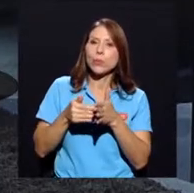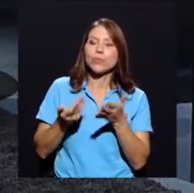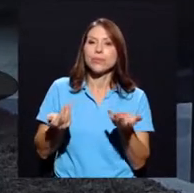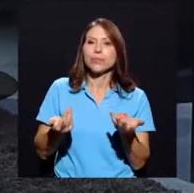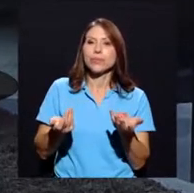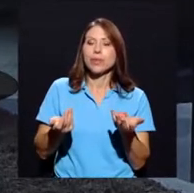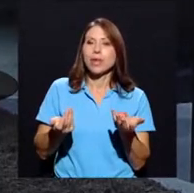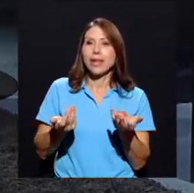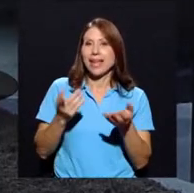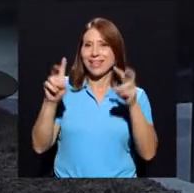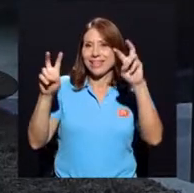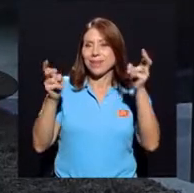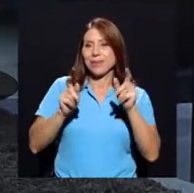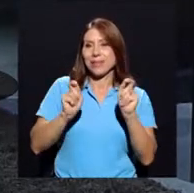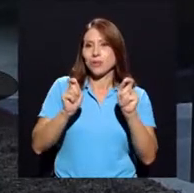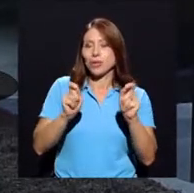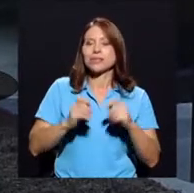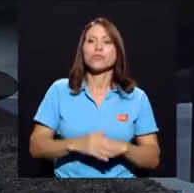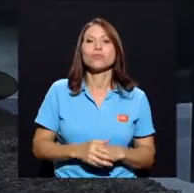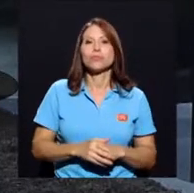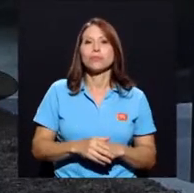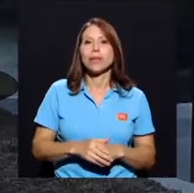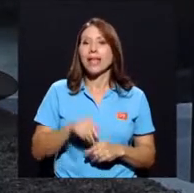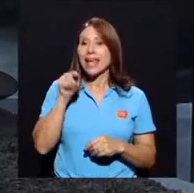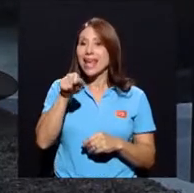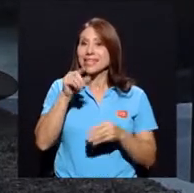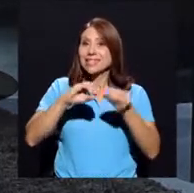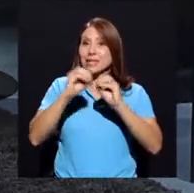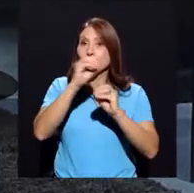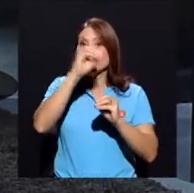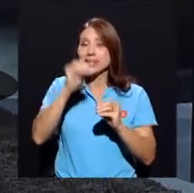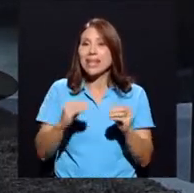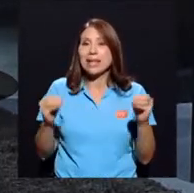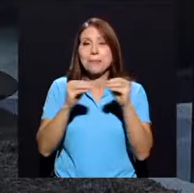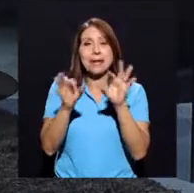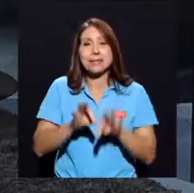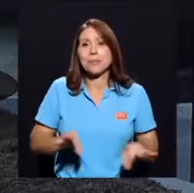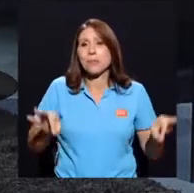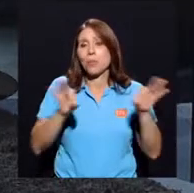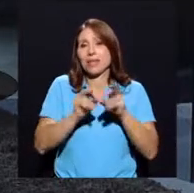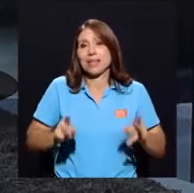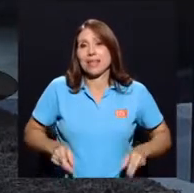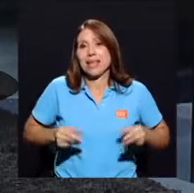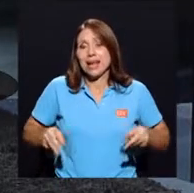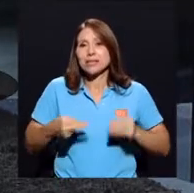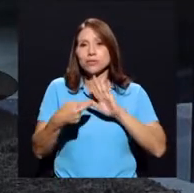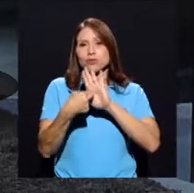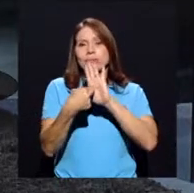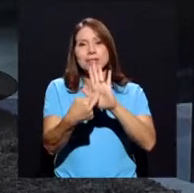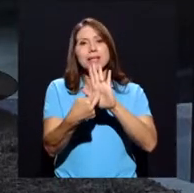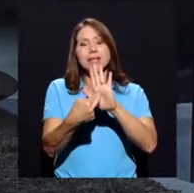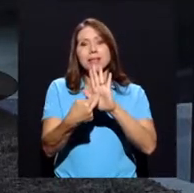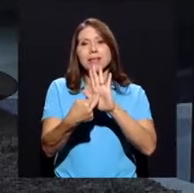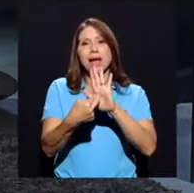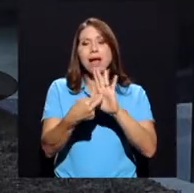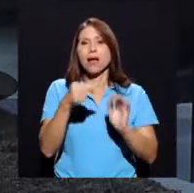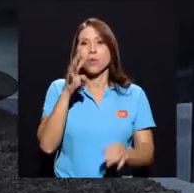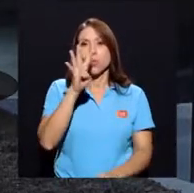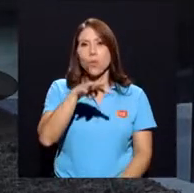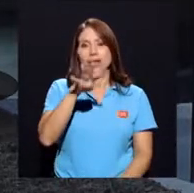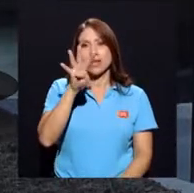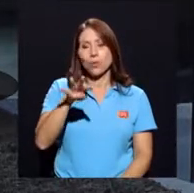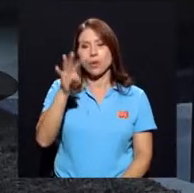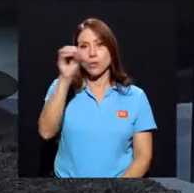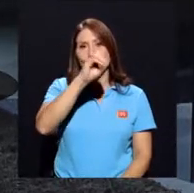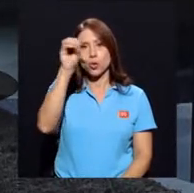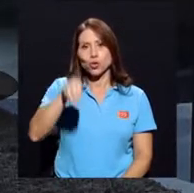el tema de la educación es el rubro más importante de gasto representa este el 44